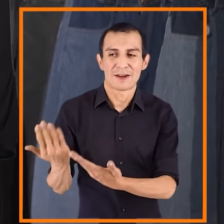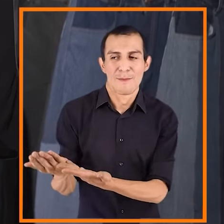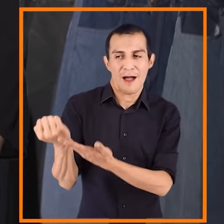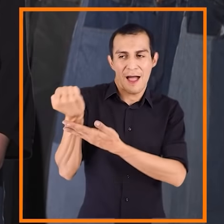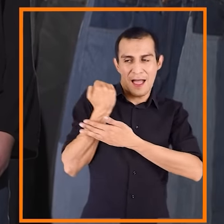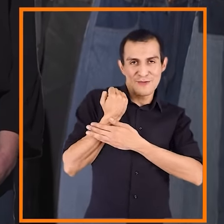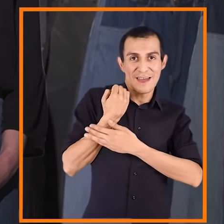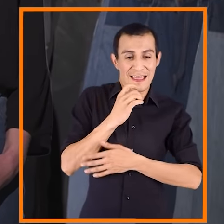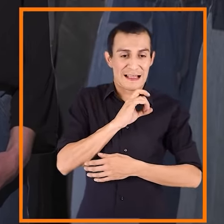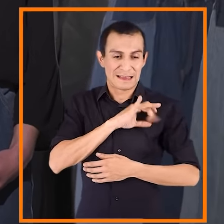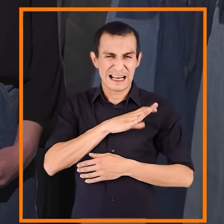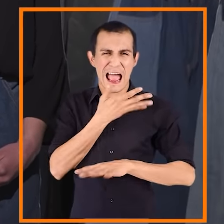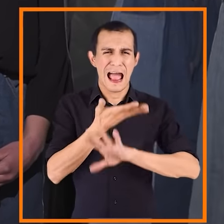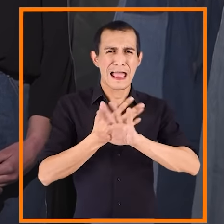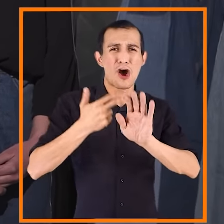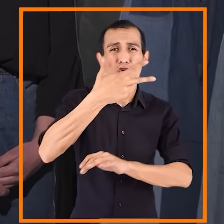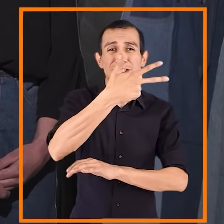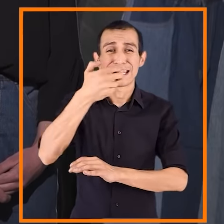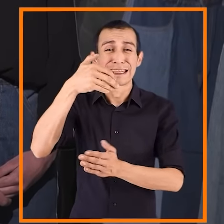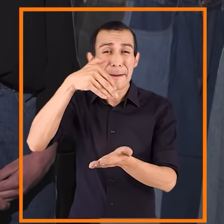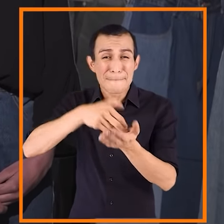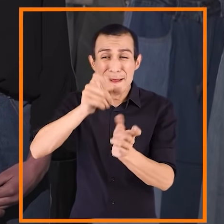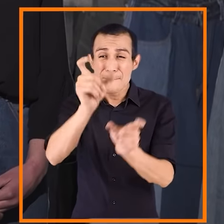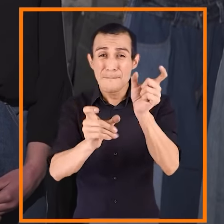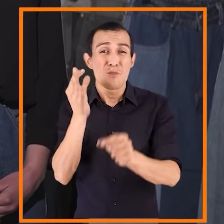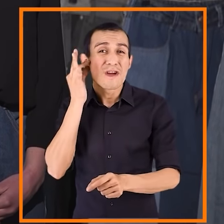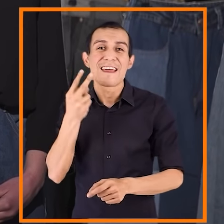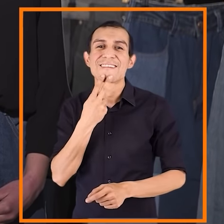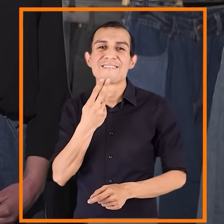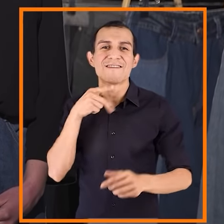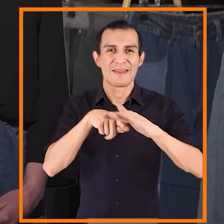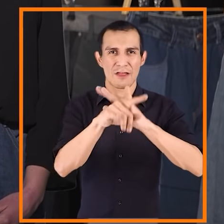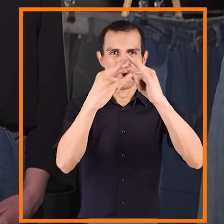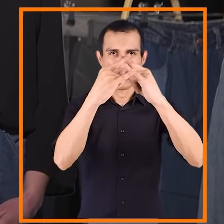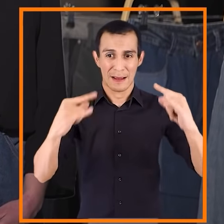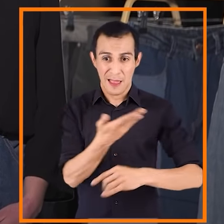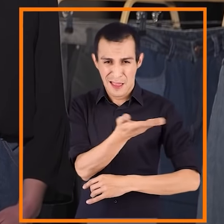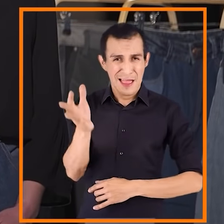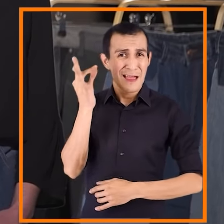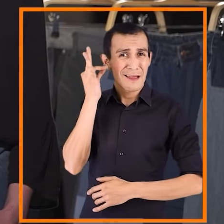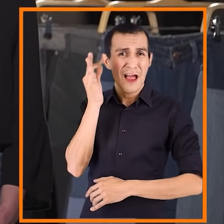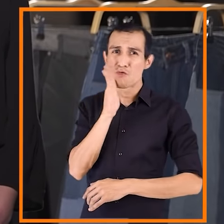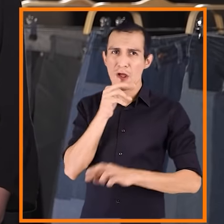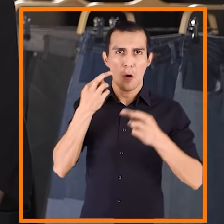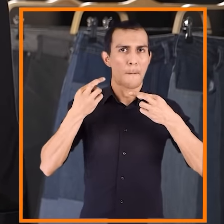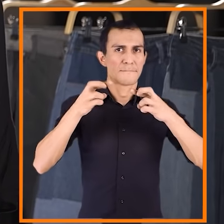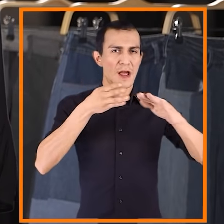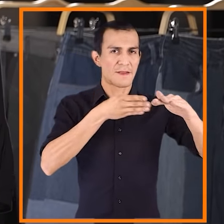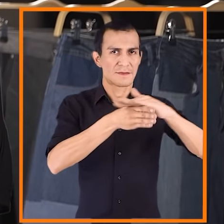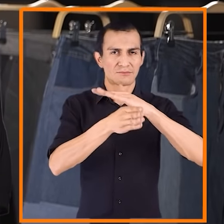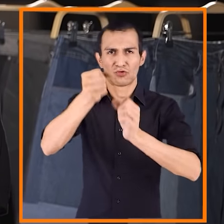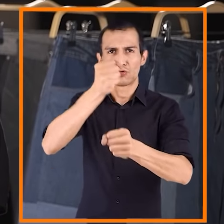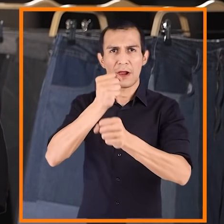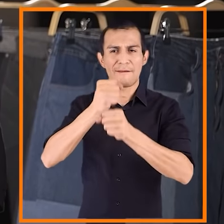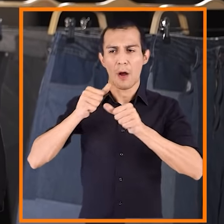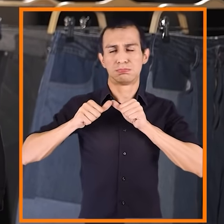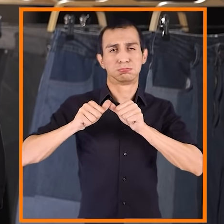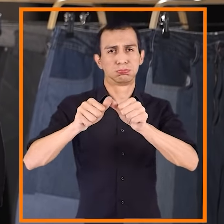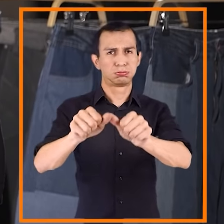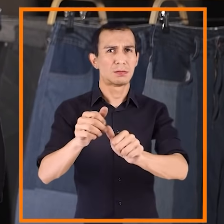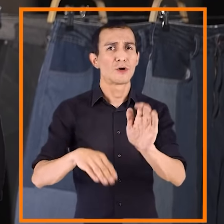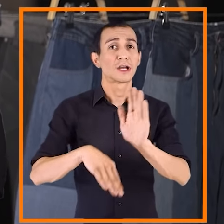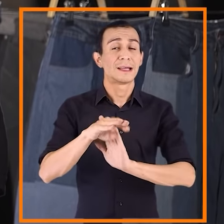empujón. En Chile existen más de 80.000 mujeres que viven en campamento. Ellas no cuentan con la oportunidad de acceder a un trabajo